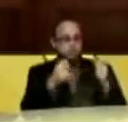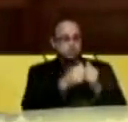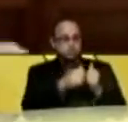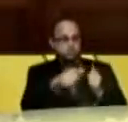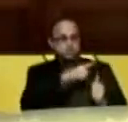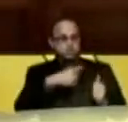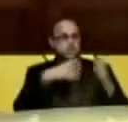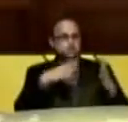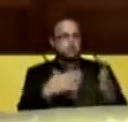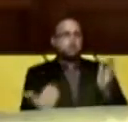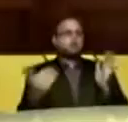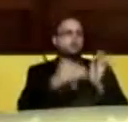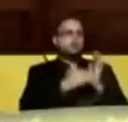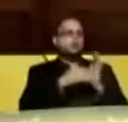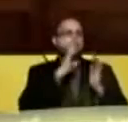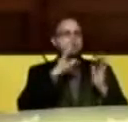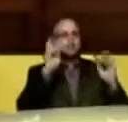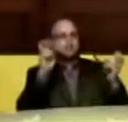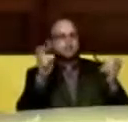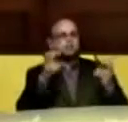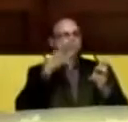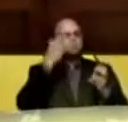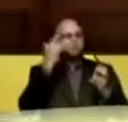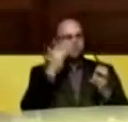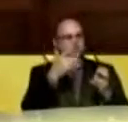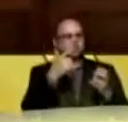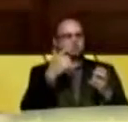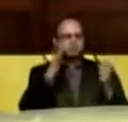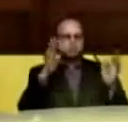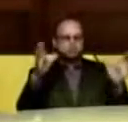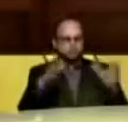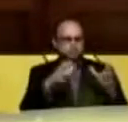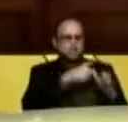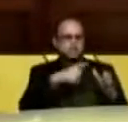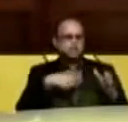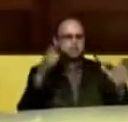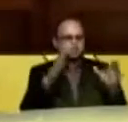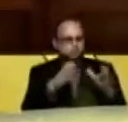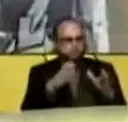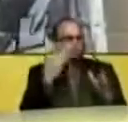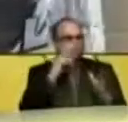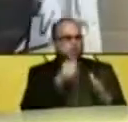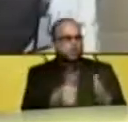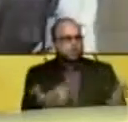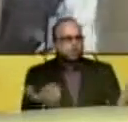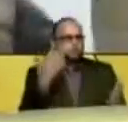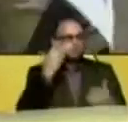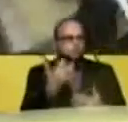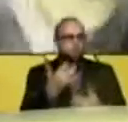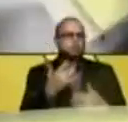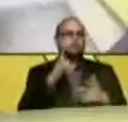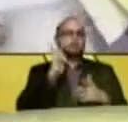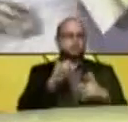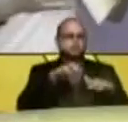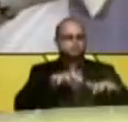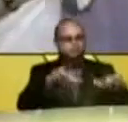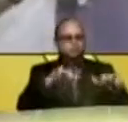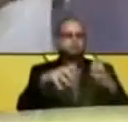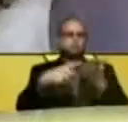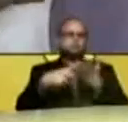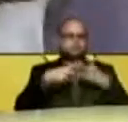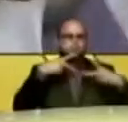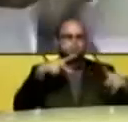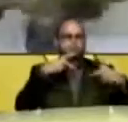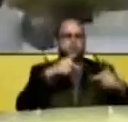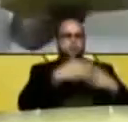tema de que porque no acaban de reducir el tamaño de la legislatura eso tú sabes que hace pues mira pues para eso hubo vistas públicas un proceso se